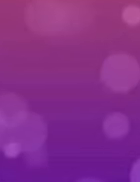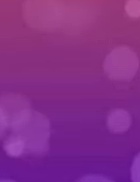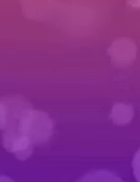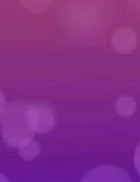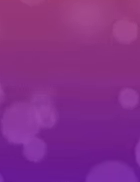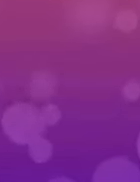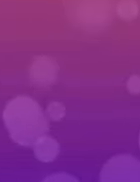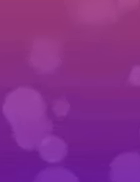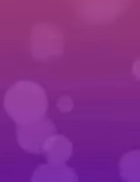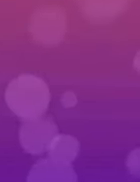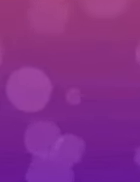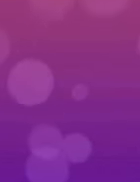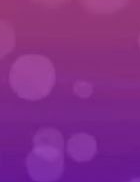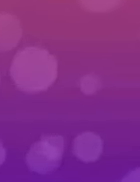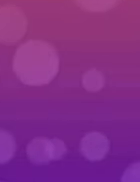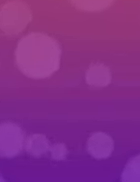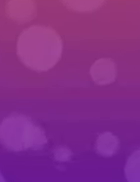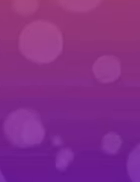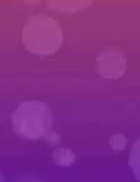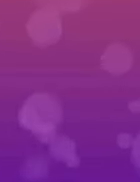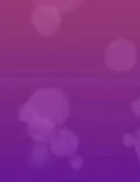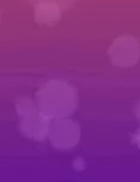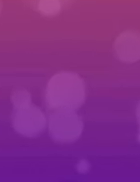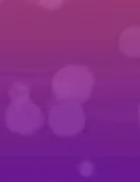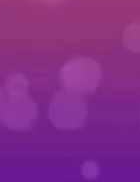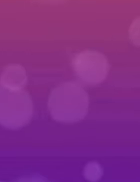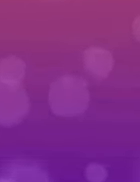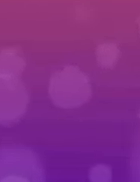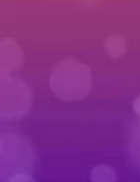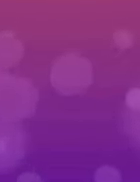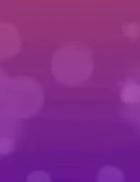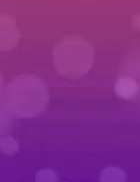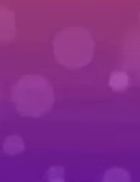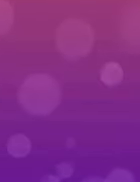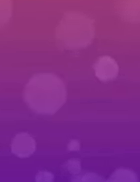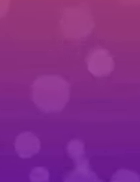Nos vemos en el próximo sorteo Loto. ¡Loto!